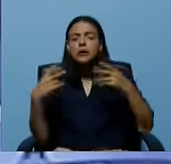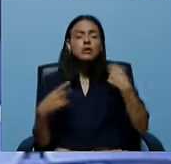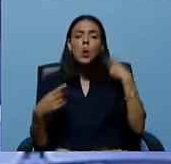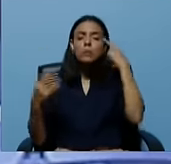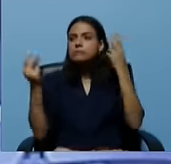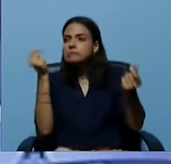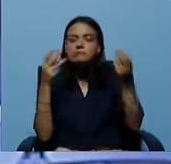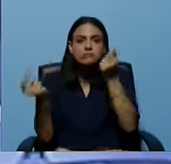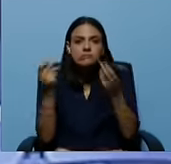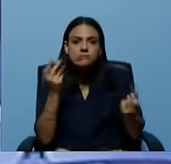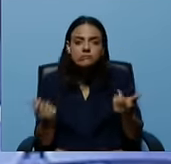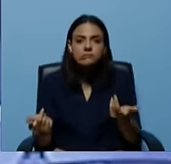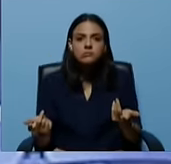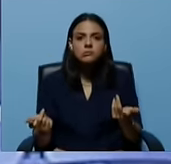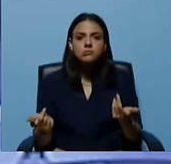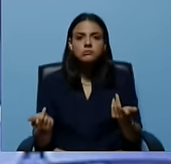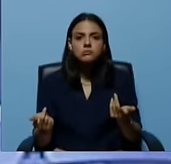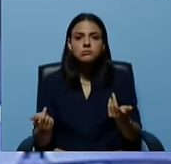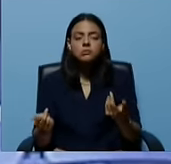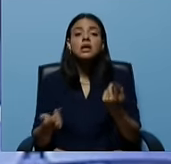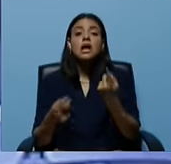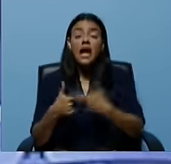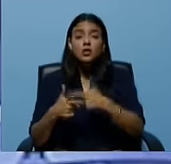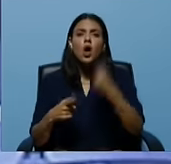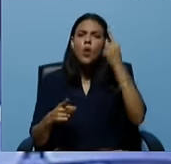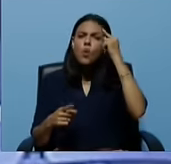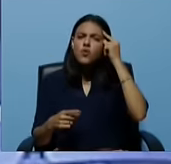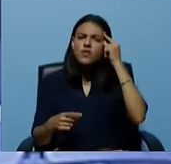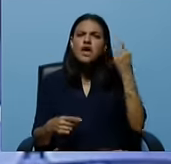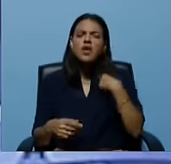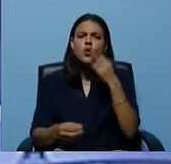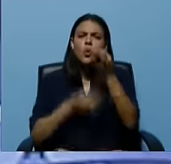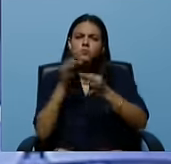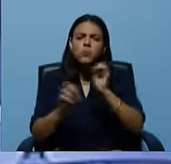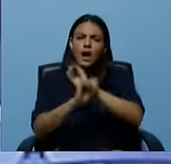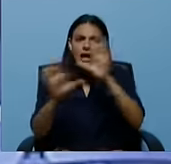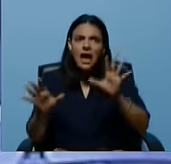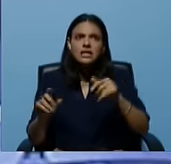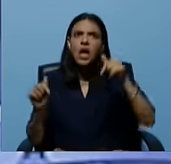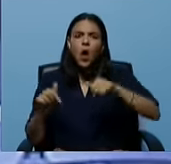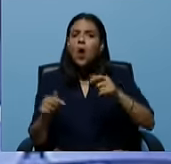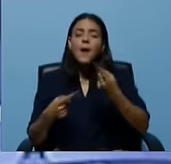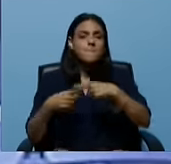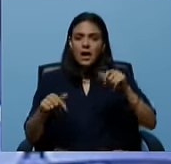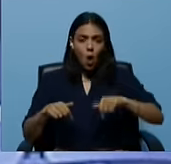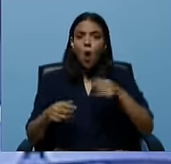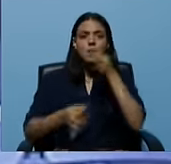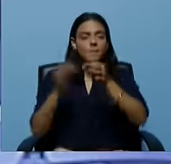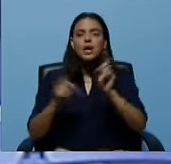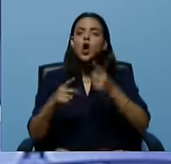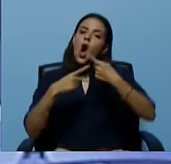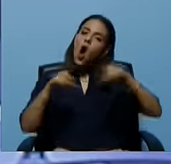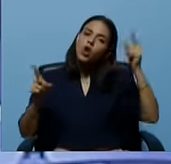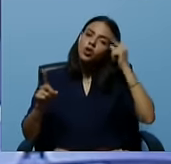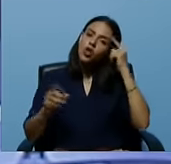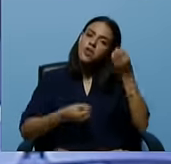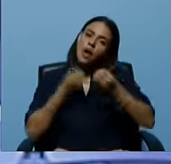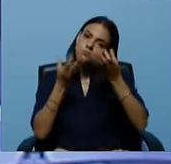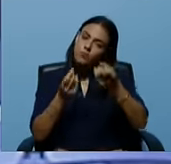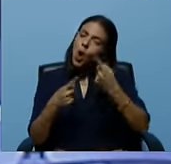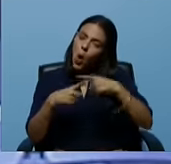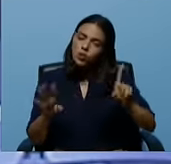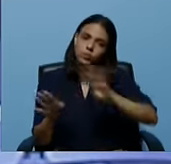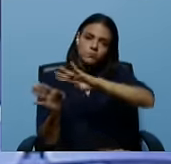despistado. Un día les contaré lo que pasó con la carta hoy, pero no es asunto de esta comparecencia.